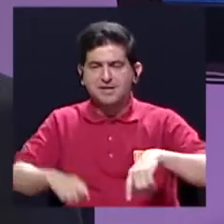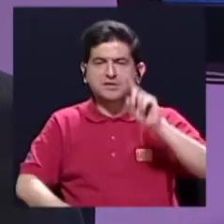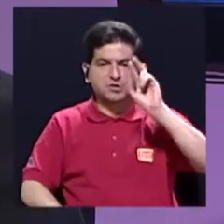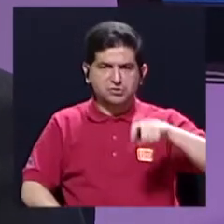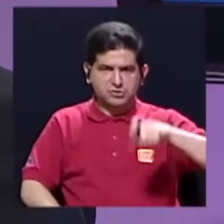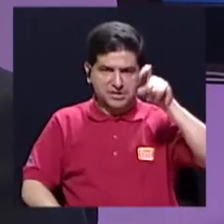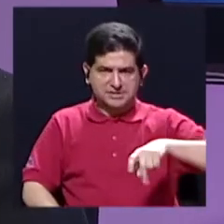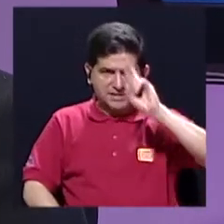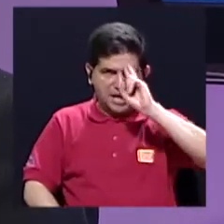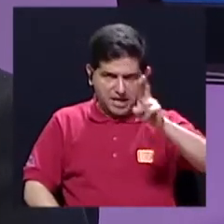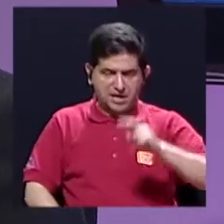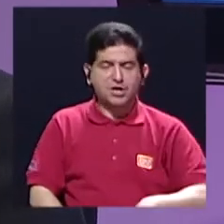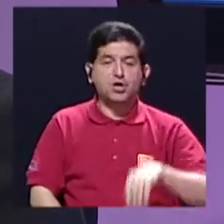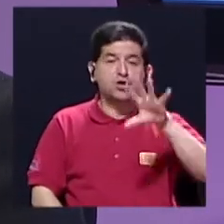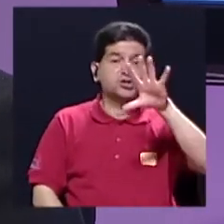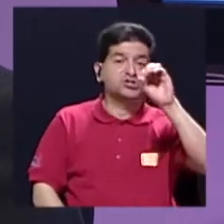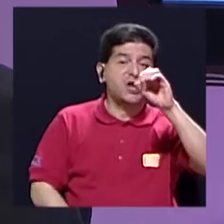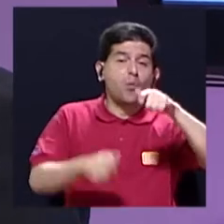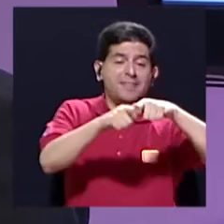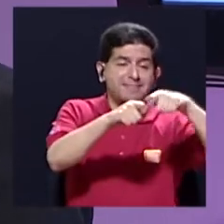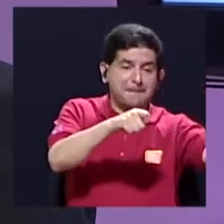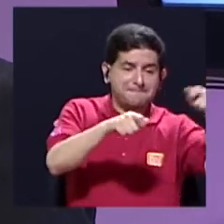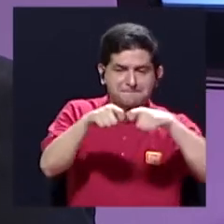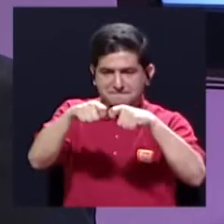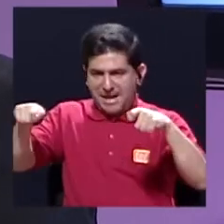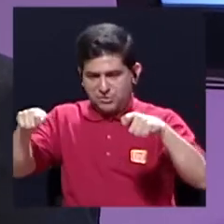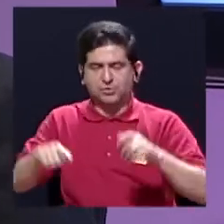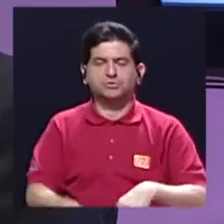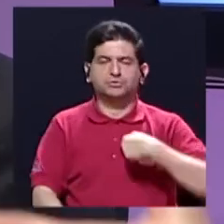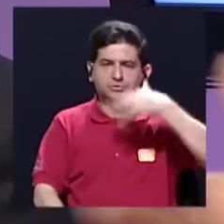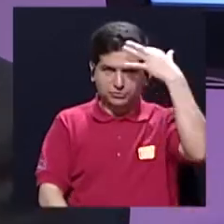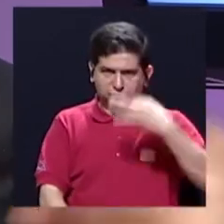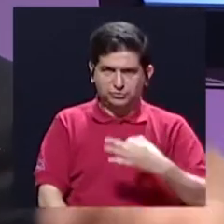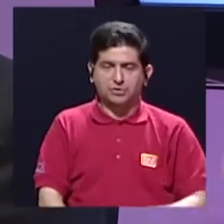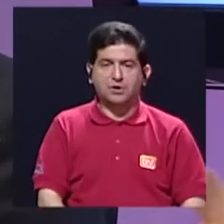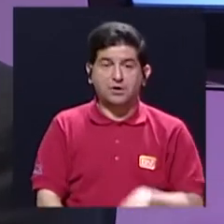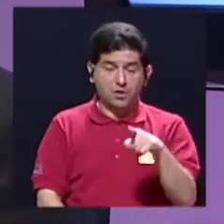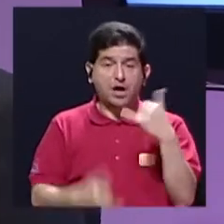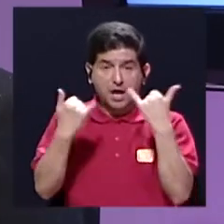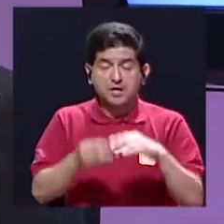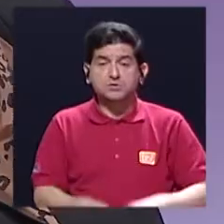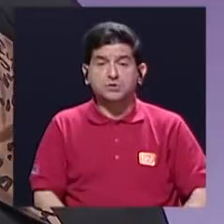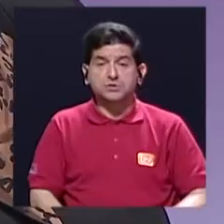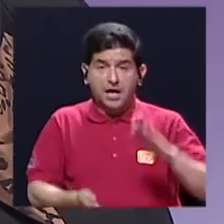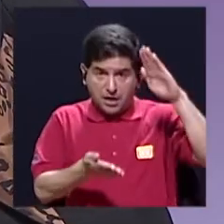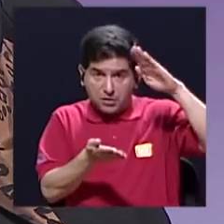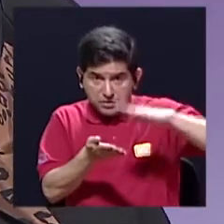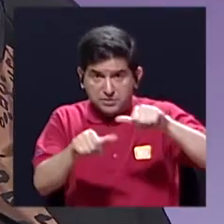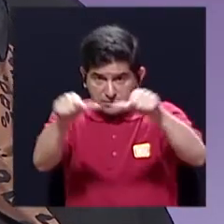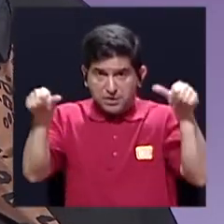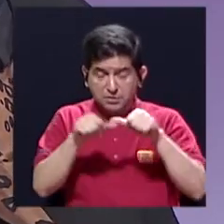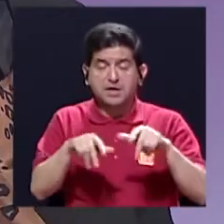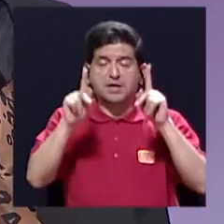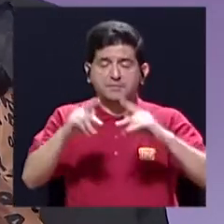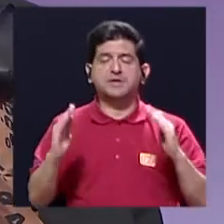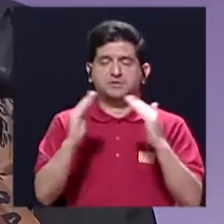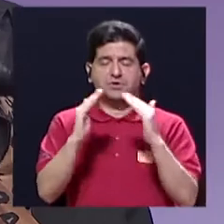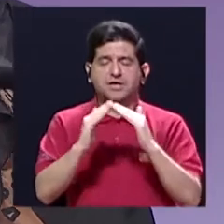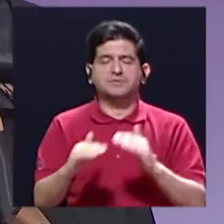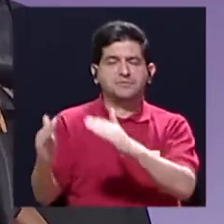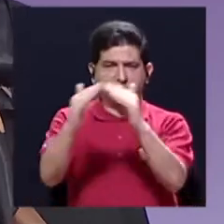debe respetarse. 50 metros, ¿verdad? Yo creo que los que… se le resta bastante. Sí, y los que vivimos en área